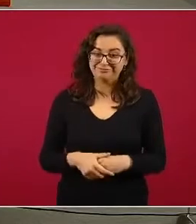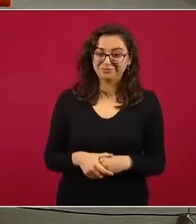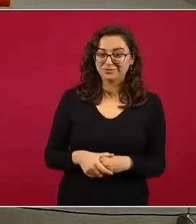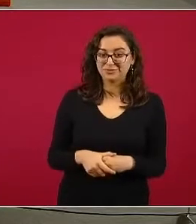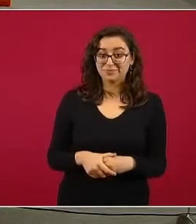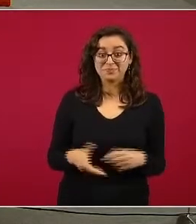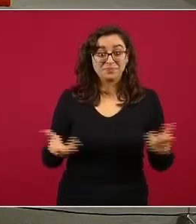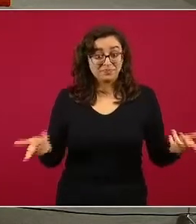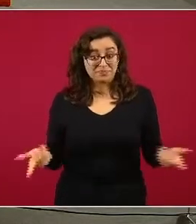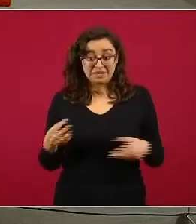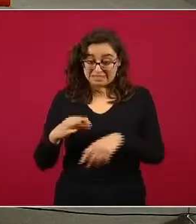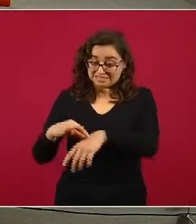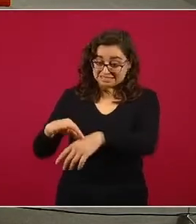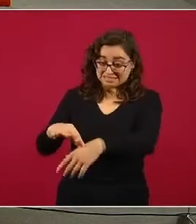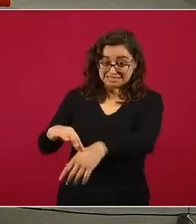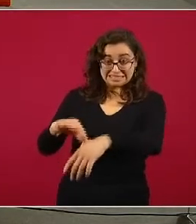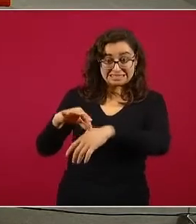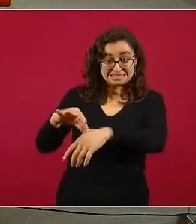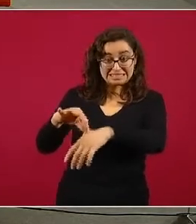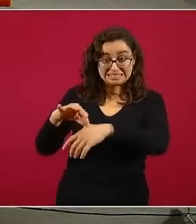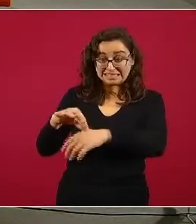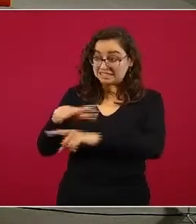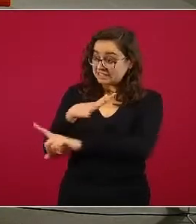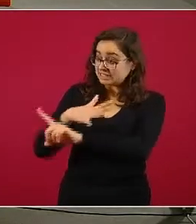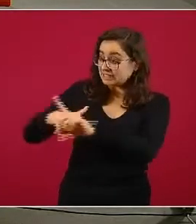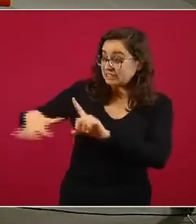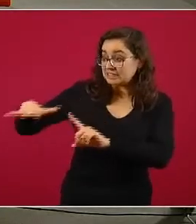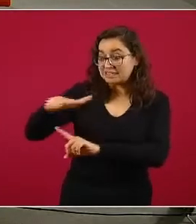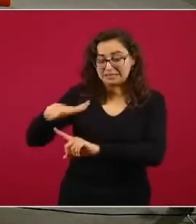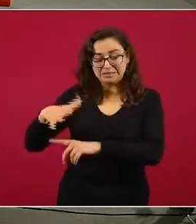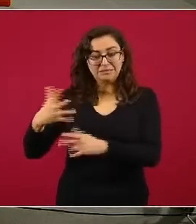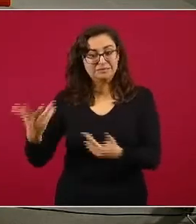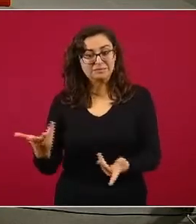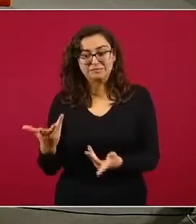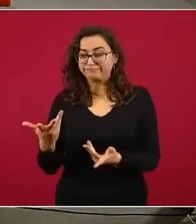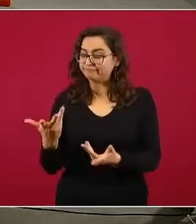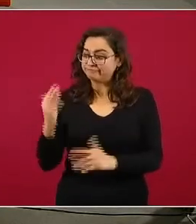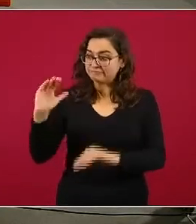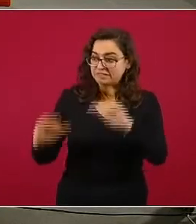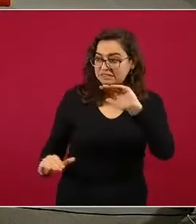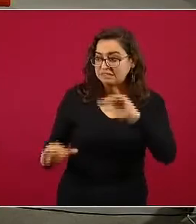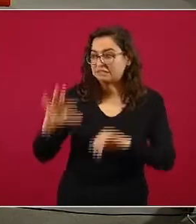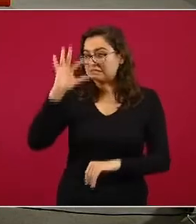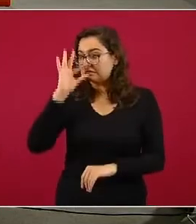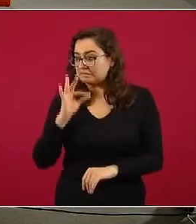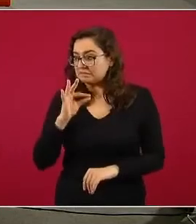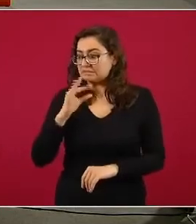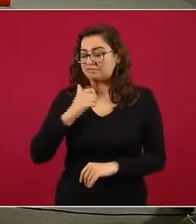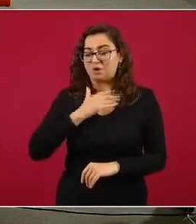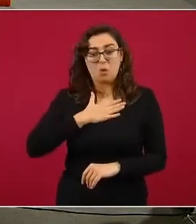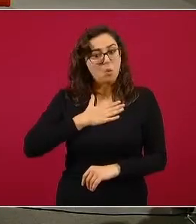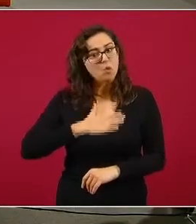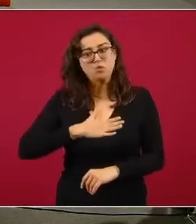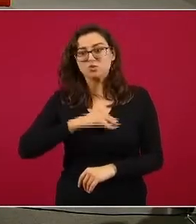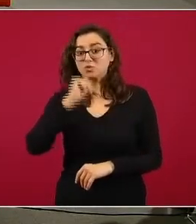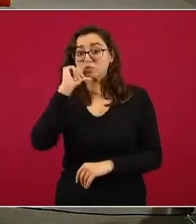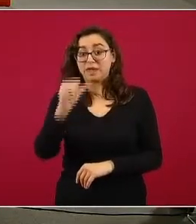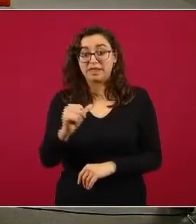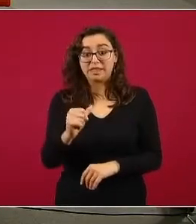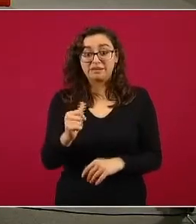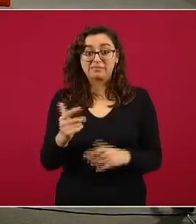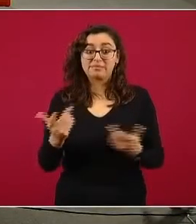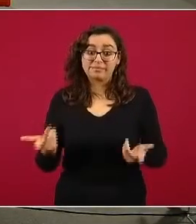realidad social tan inconveniente, tan injusta, tan ofensiva, se vuelve aún más